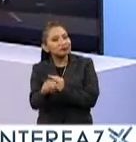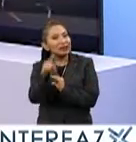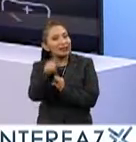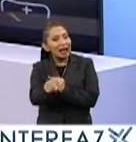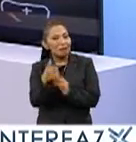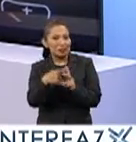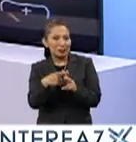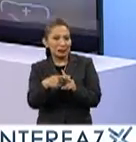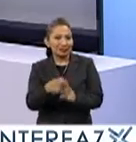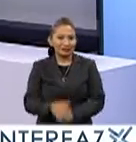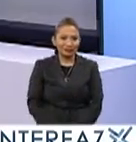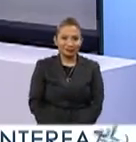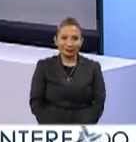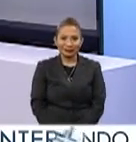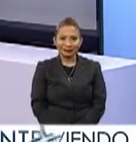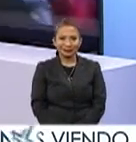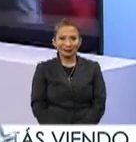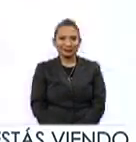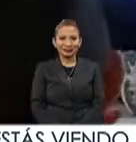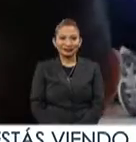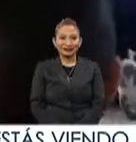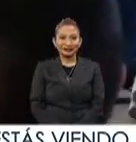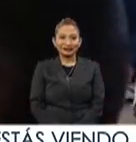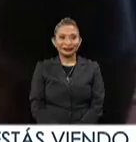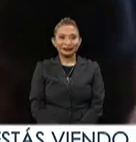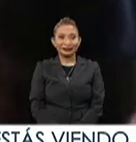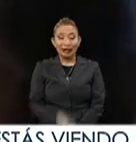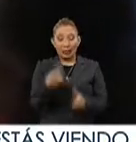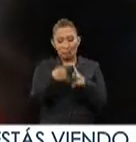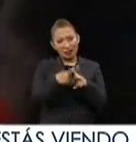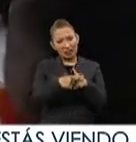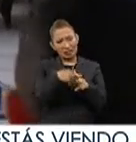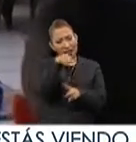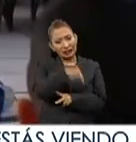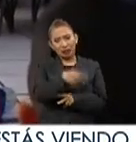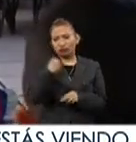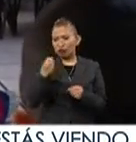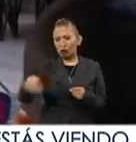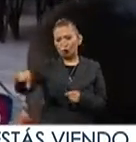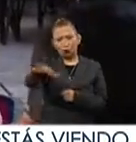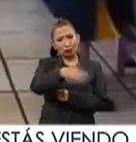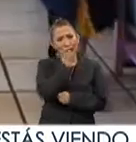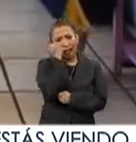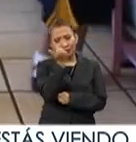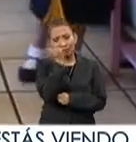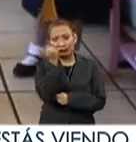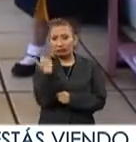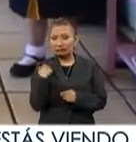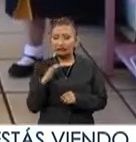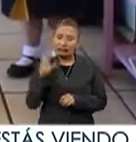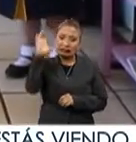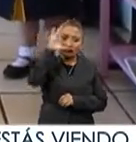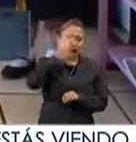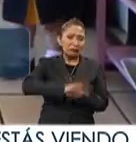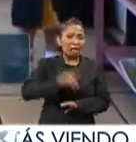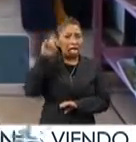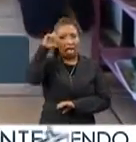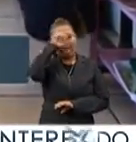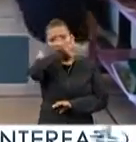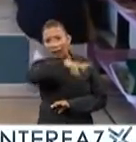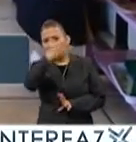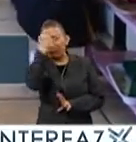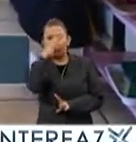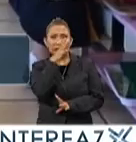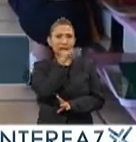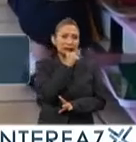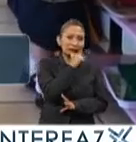enseñanza de las matemáticas. Las matemáticas para muchos estudiantes es la ciencia más difícil de